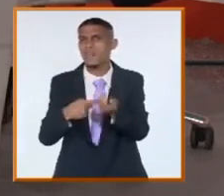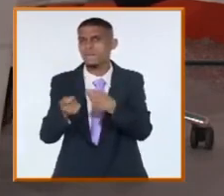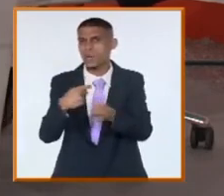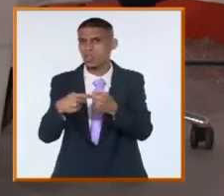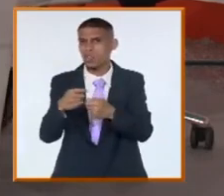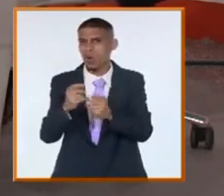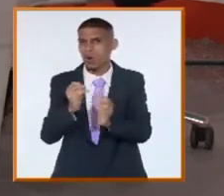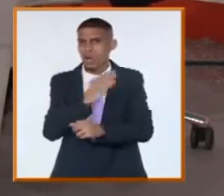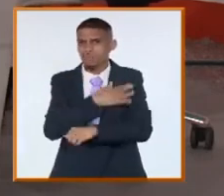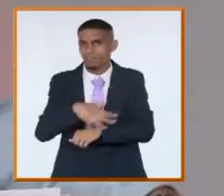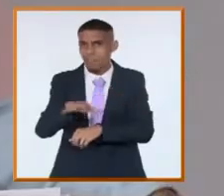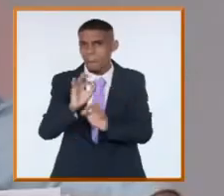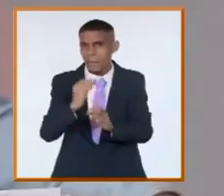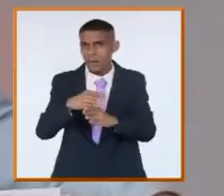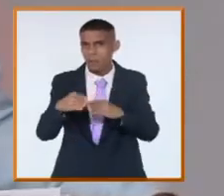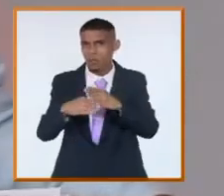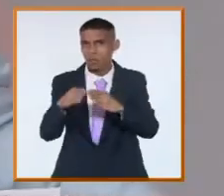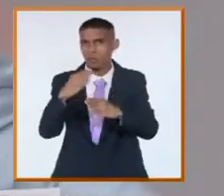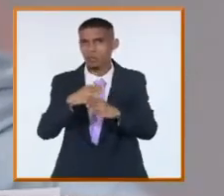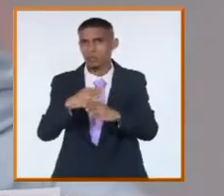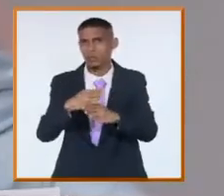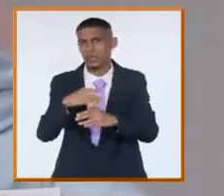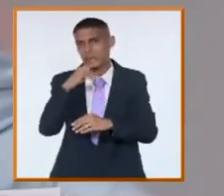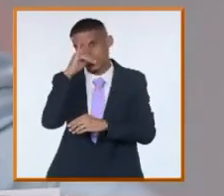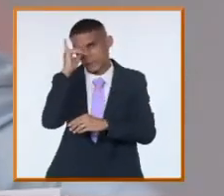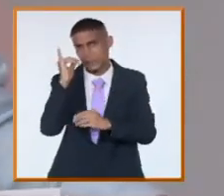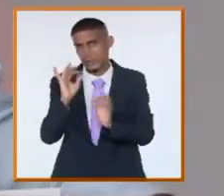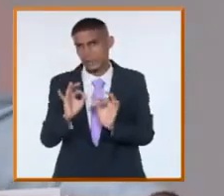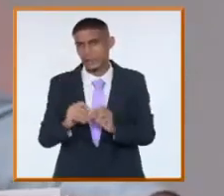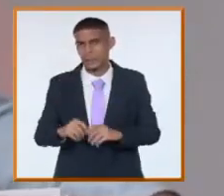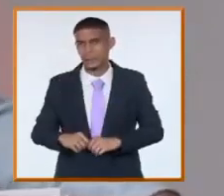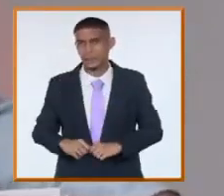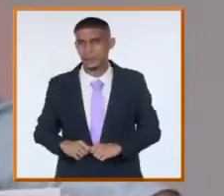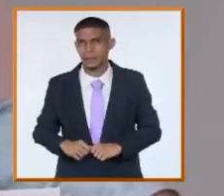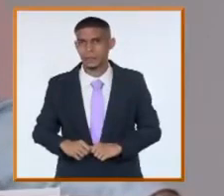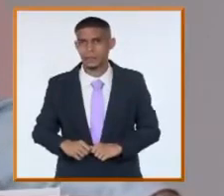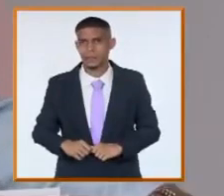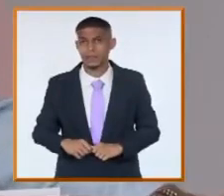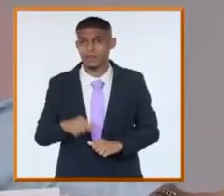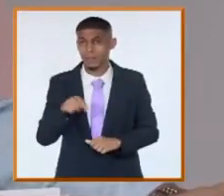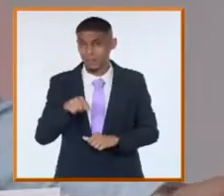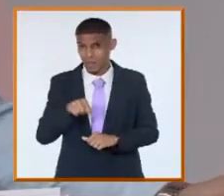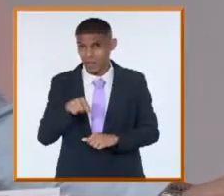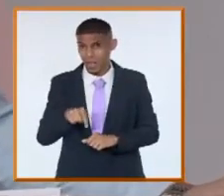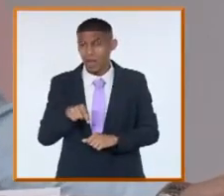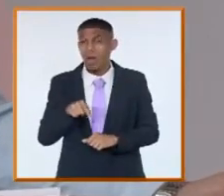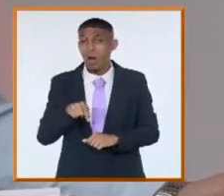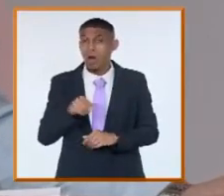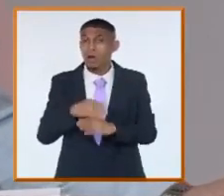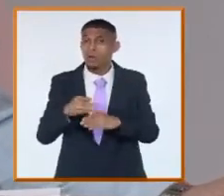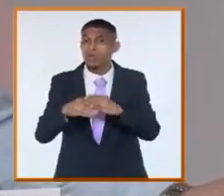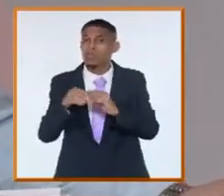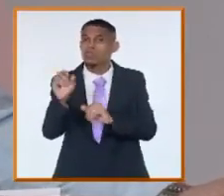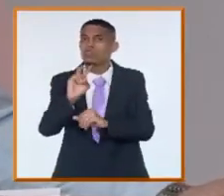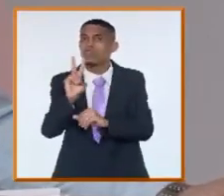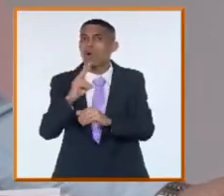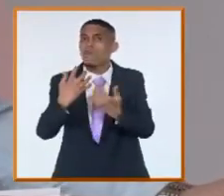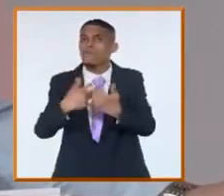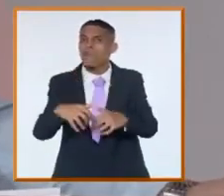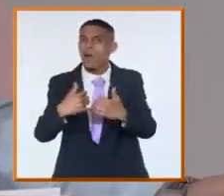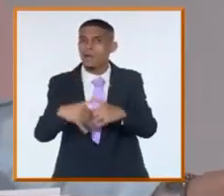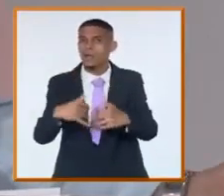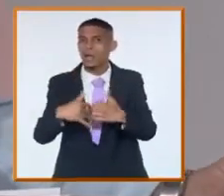de la construcción Sí en el área propia de la construcción en este momento estamos construidos se están construyendo dos nuevas fábricas de